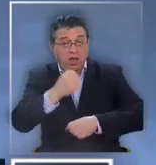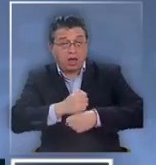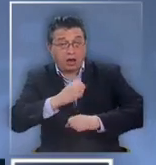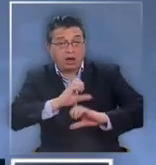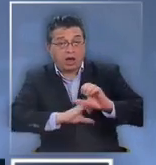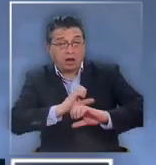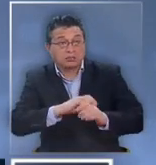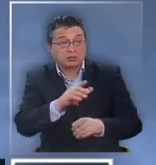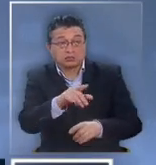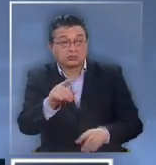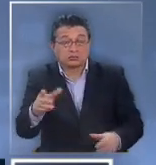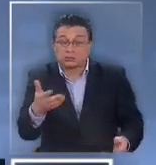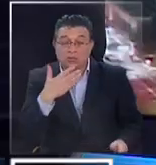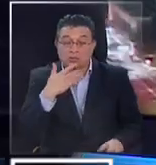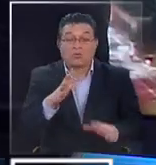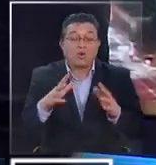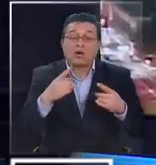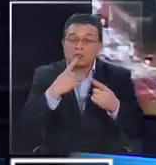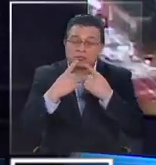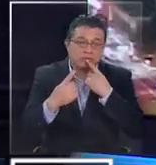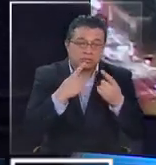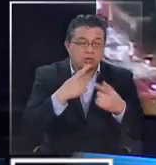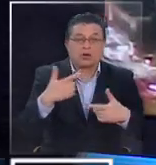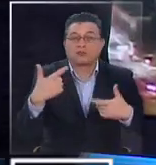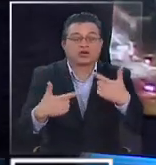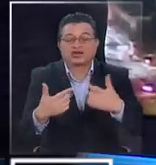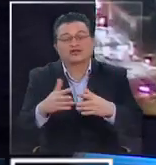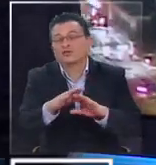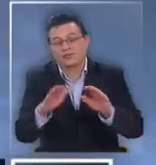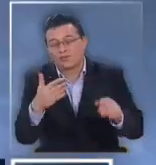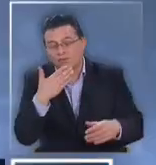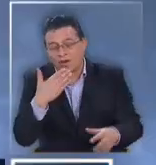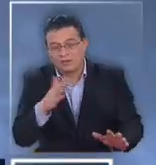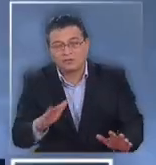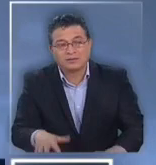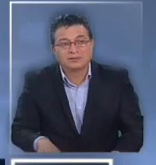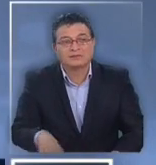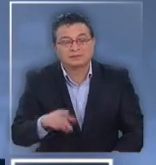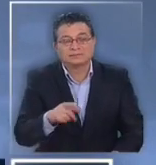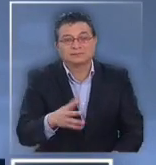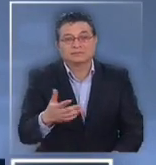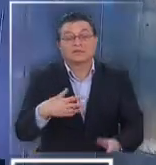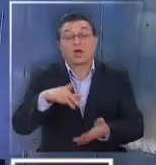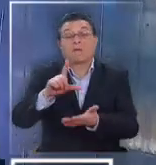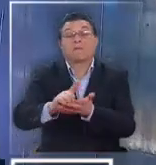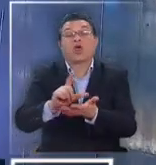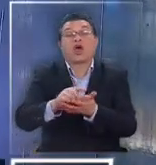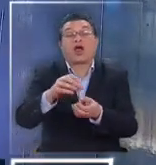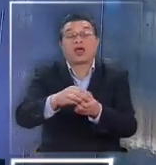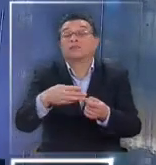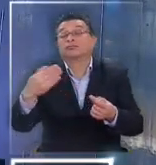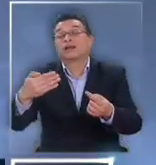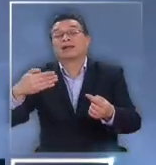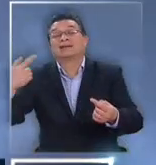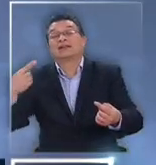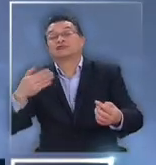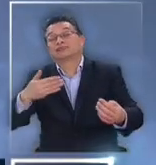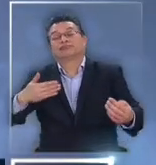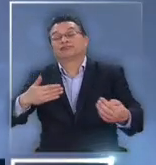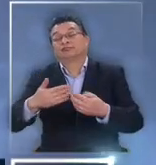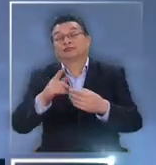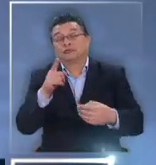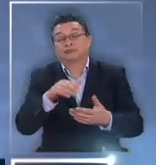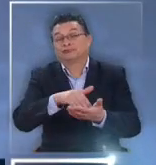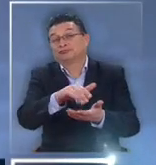lo mismo de lo hacen muchas encuestas eso con lo que pasa en la política de los galenos casi todos internacionales pero